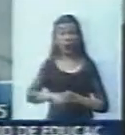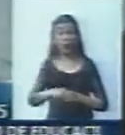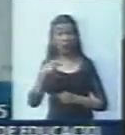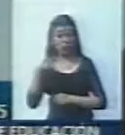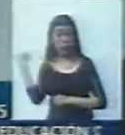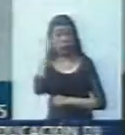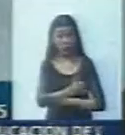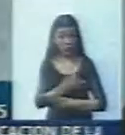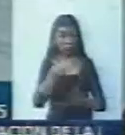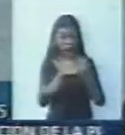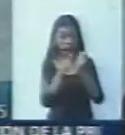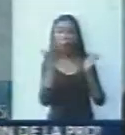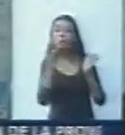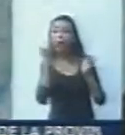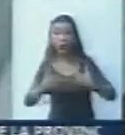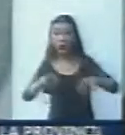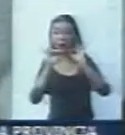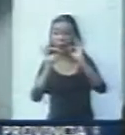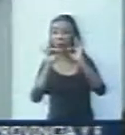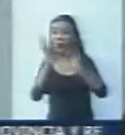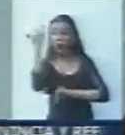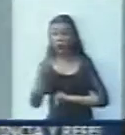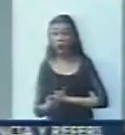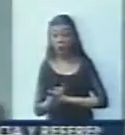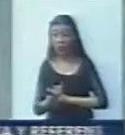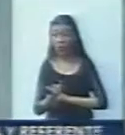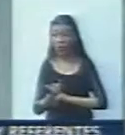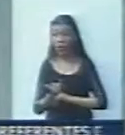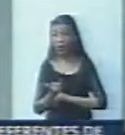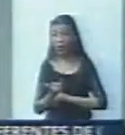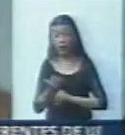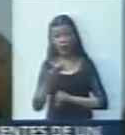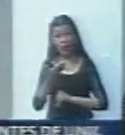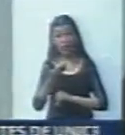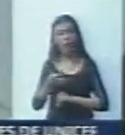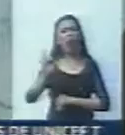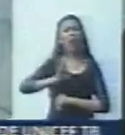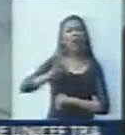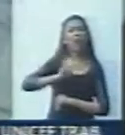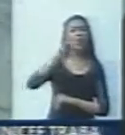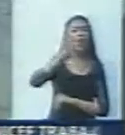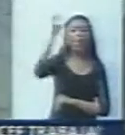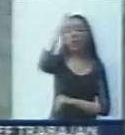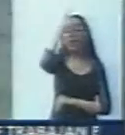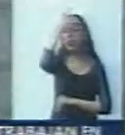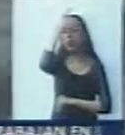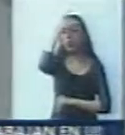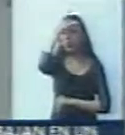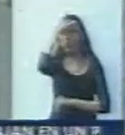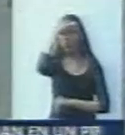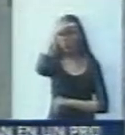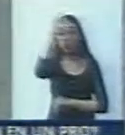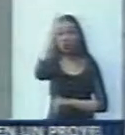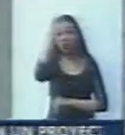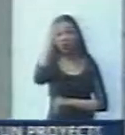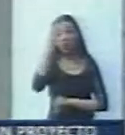tengo documentación ya en un expediente que está cerrado desde el año 2012, en la cual este señor tenía bebida adulterada